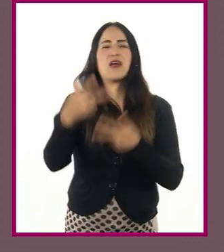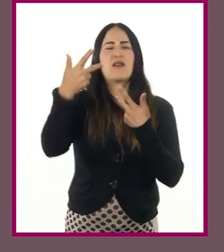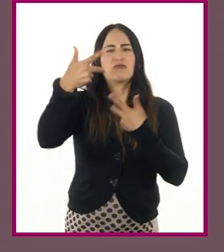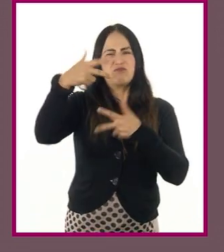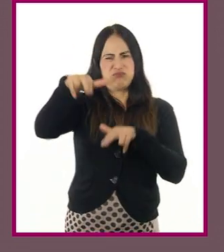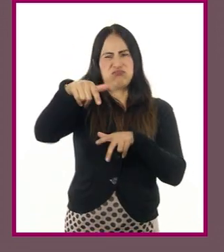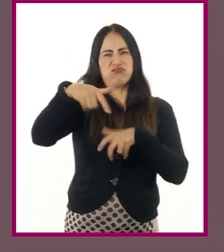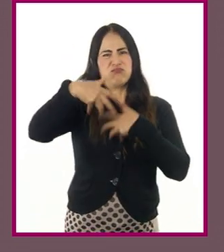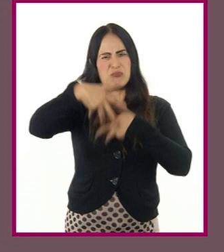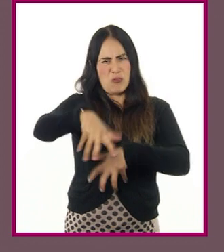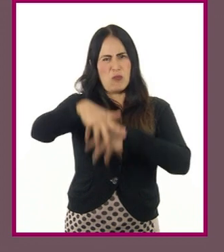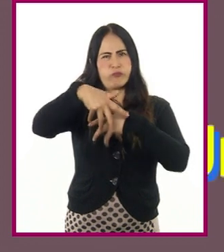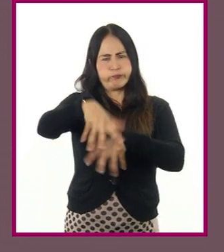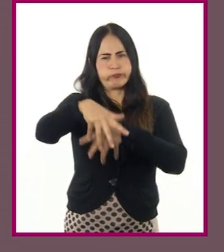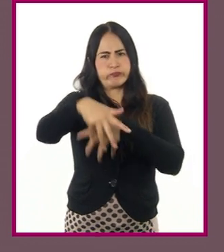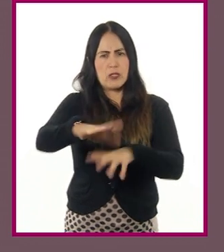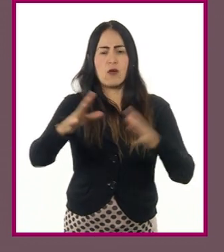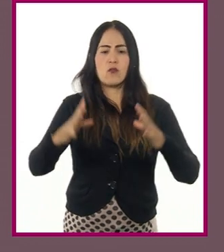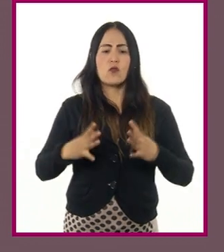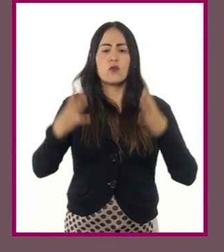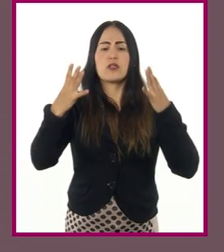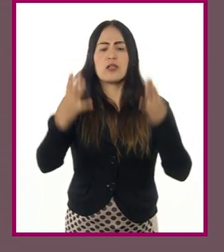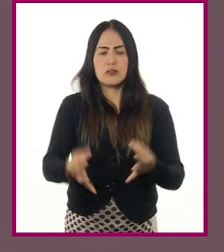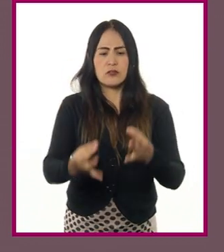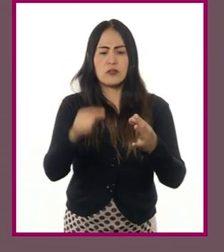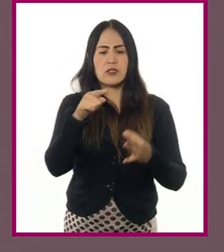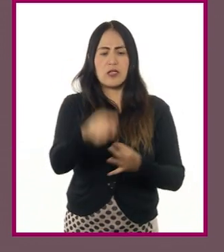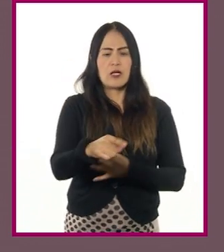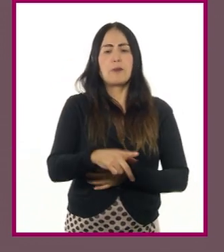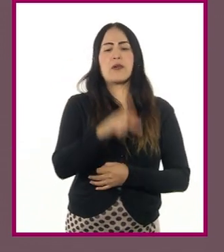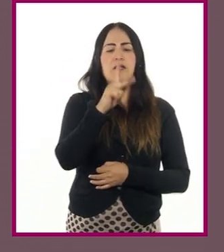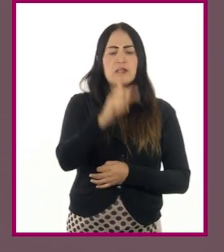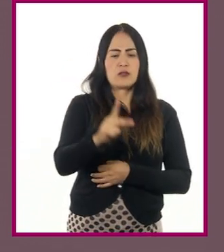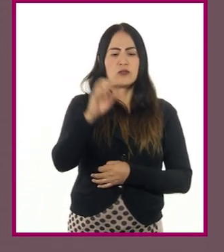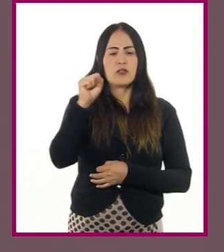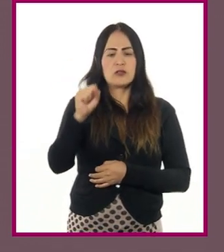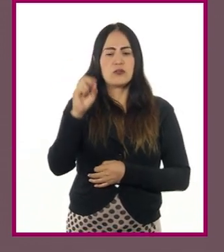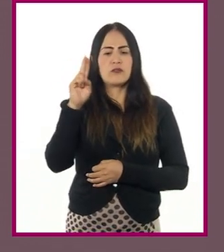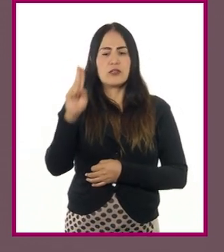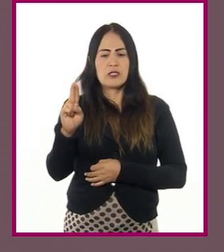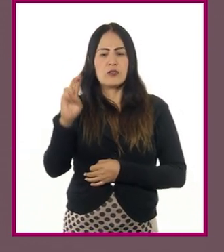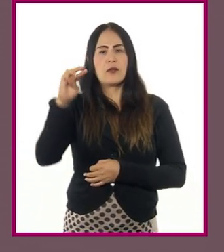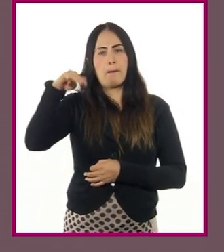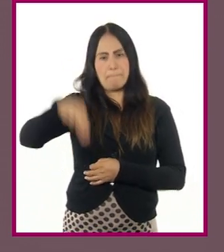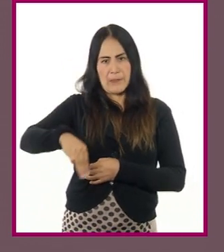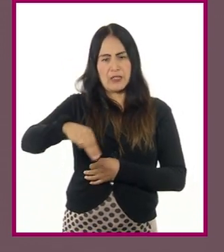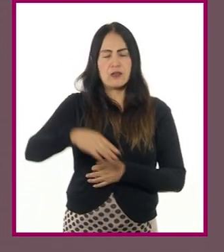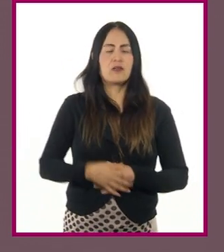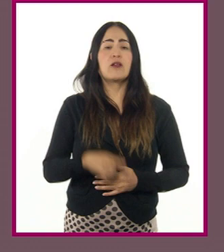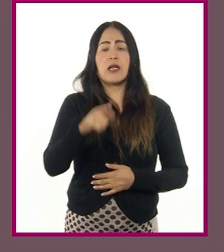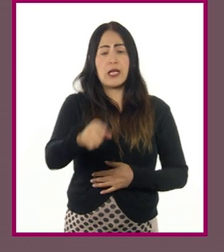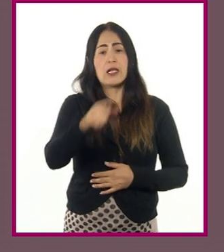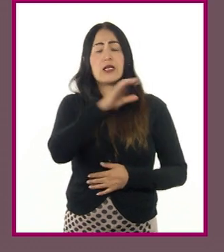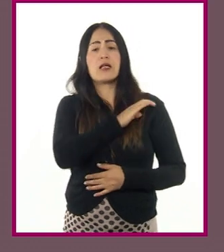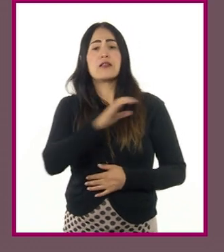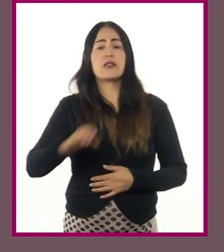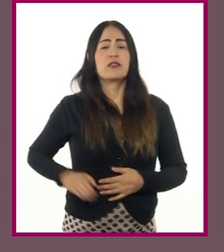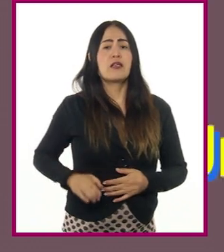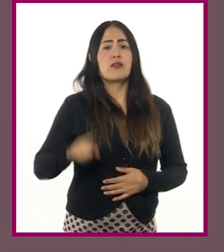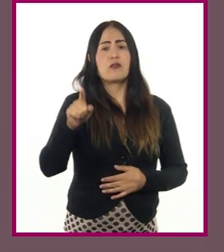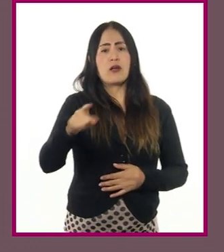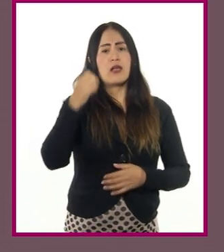ferrocarrilera, participó en la fundación del Partido Socialista Unificado de México y fue candidato en las